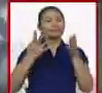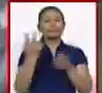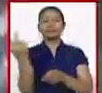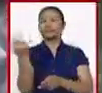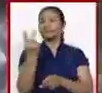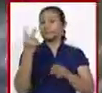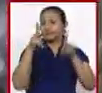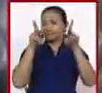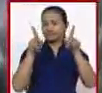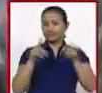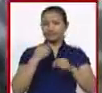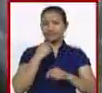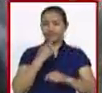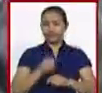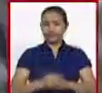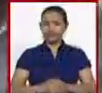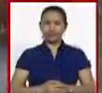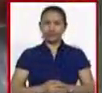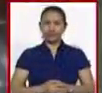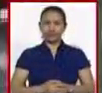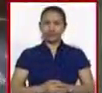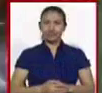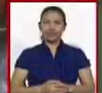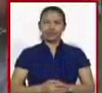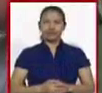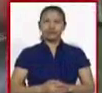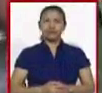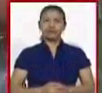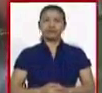su acompañante. Pero